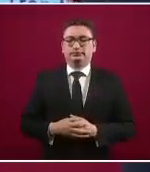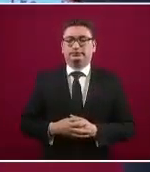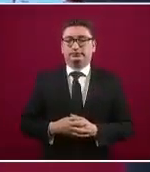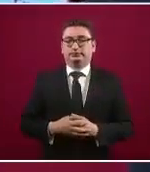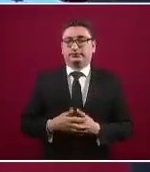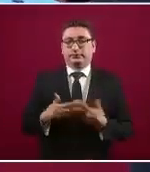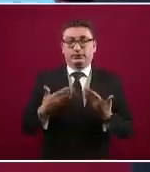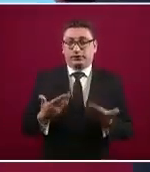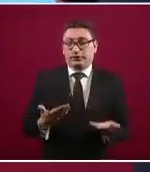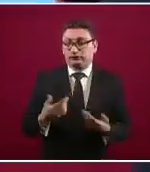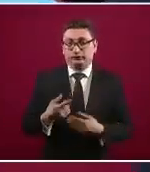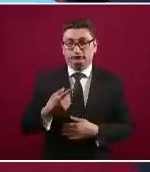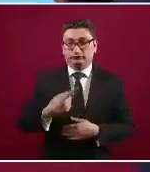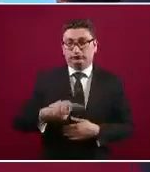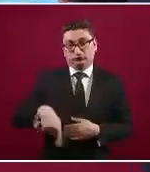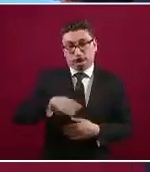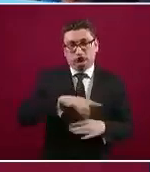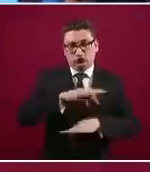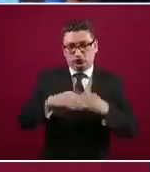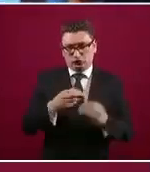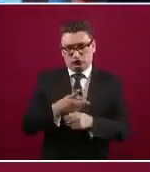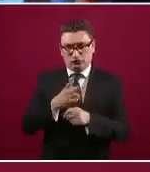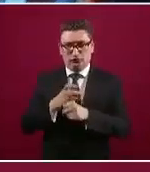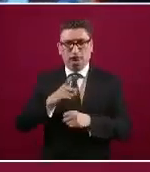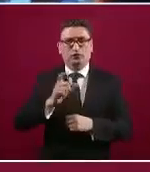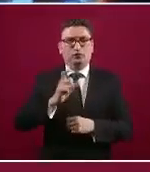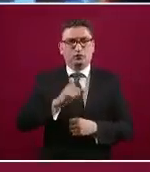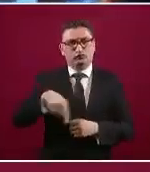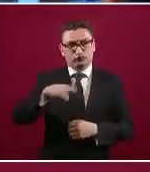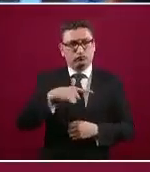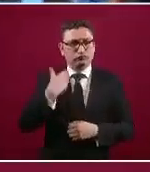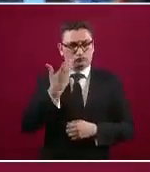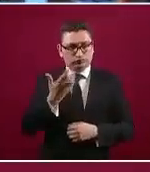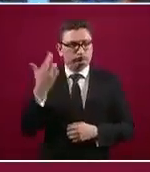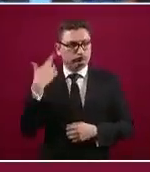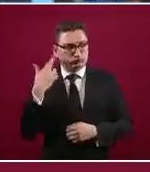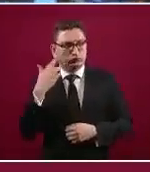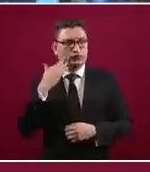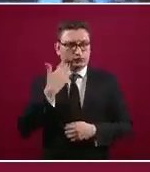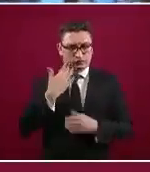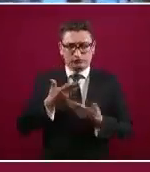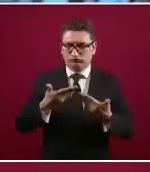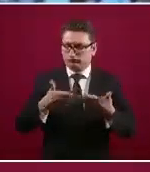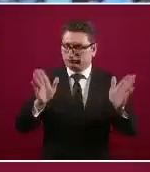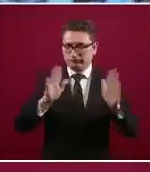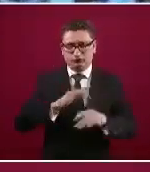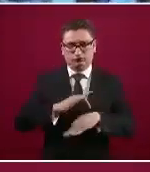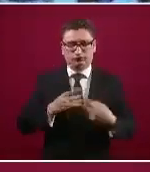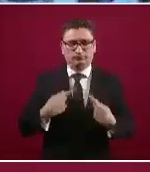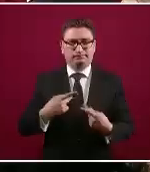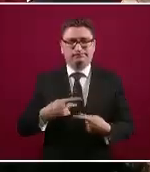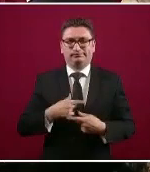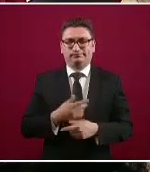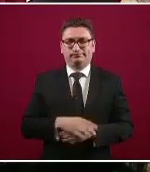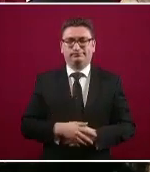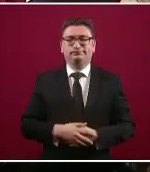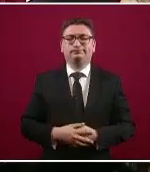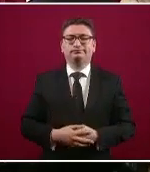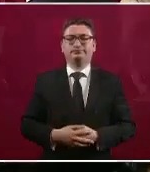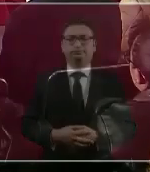Entonces, quedan cordialmente invitados a estas sesiones, a escucharnos, es abierta al público.